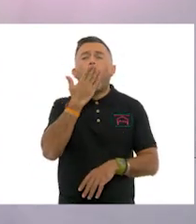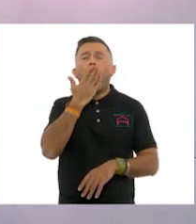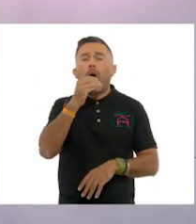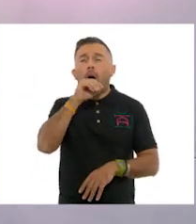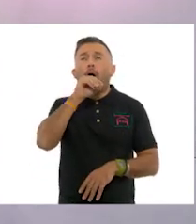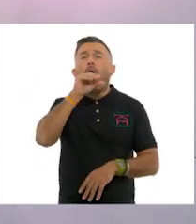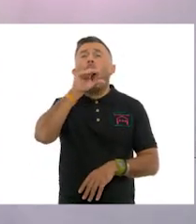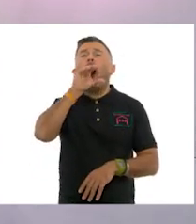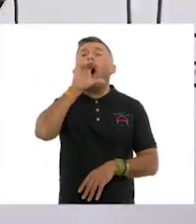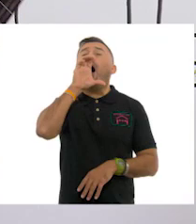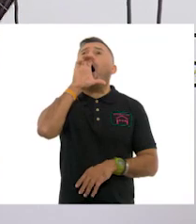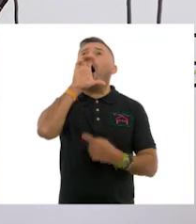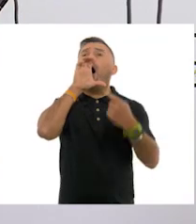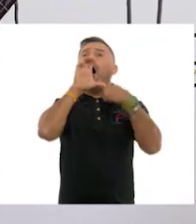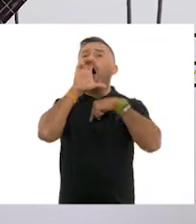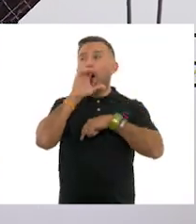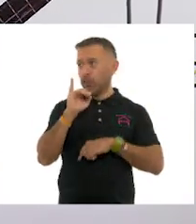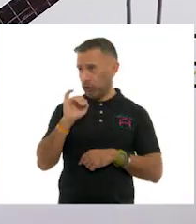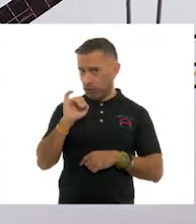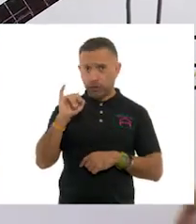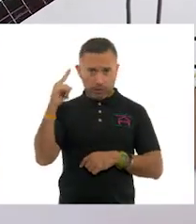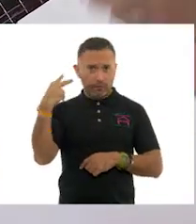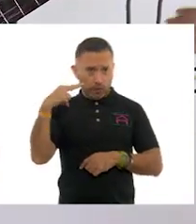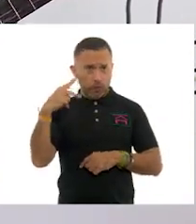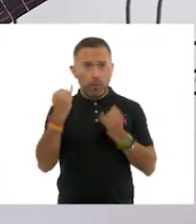Sí, también los jarochos bostezamos.